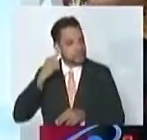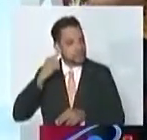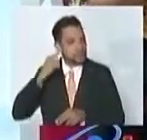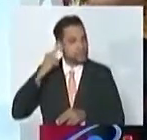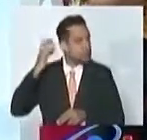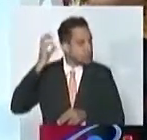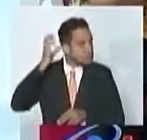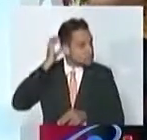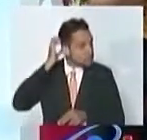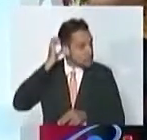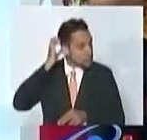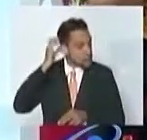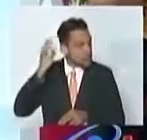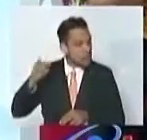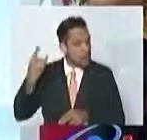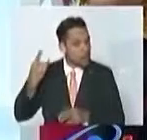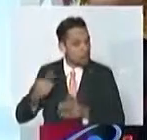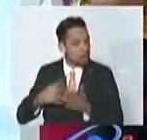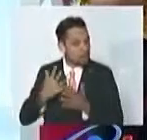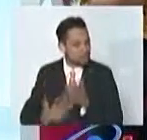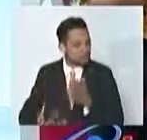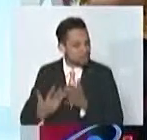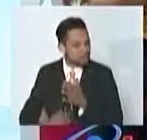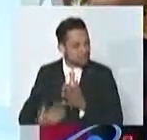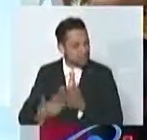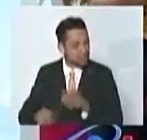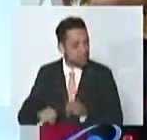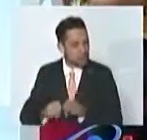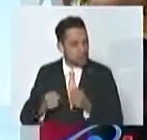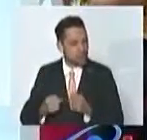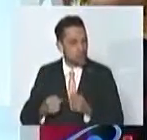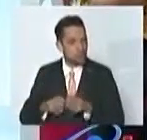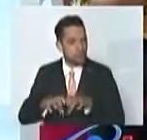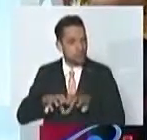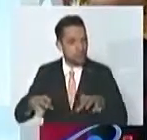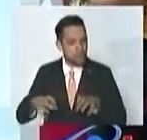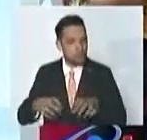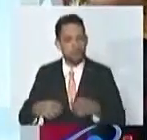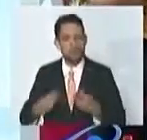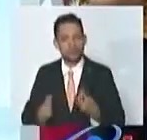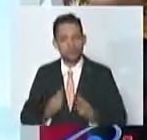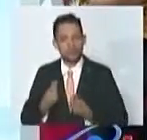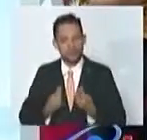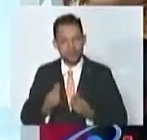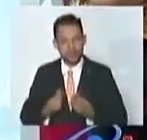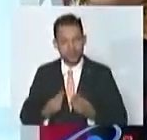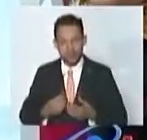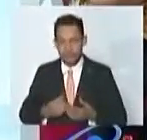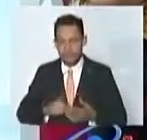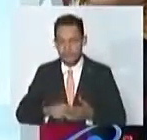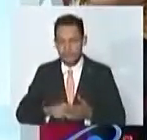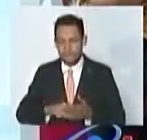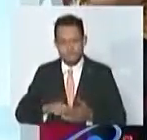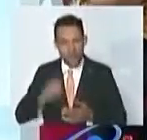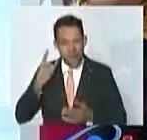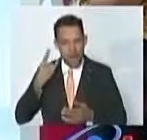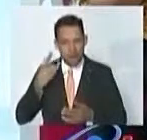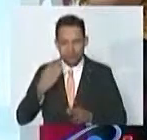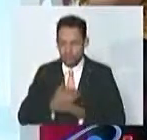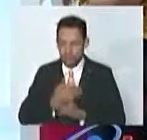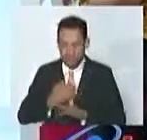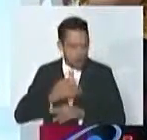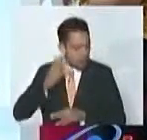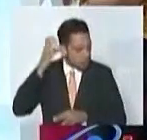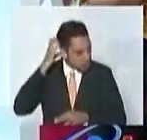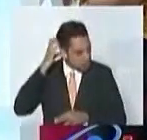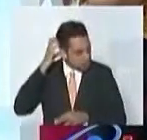accidente cerebrovascular, por ejemplo, en un adulto. ¿Qué sucede? Cuando se hacen estos accidentes cerebrovasculares, se afecta al